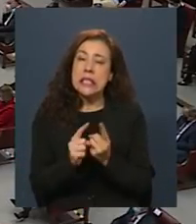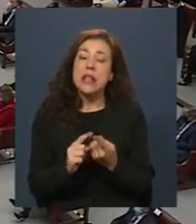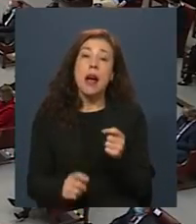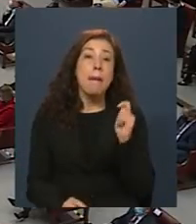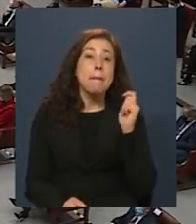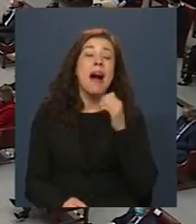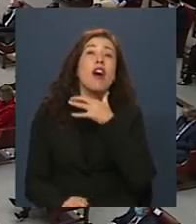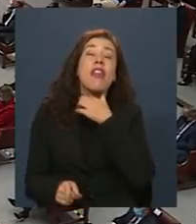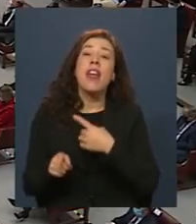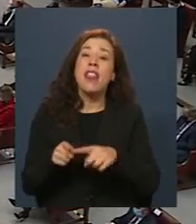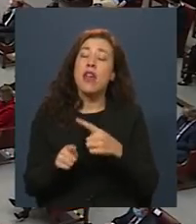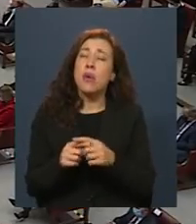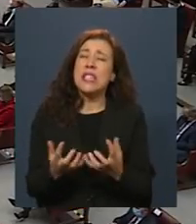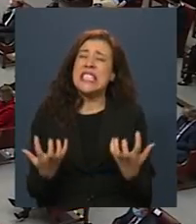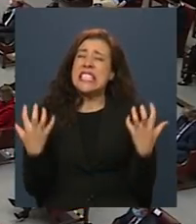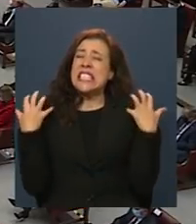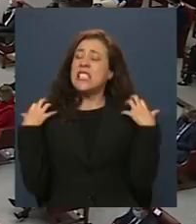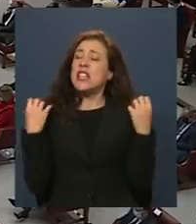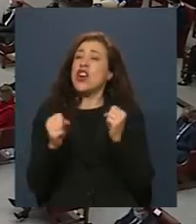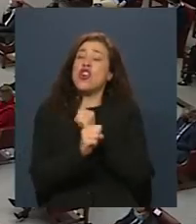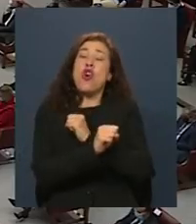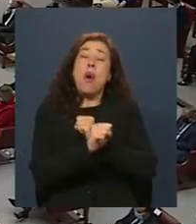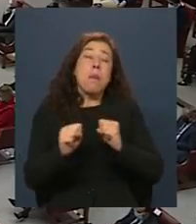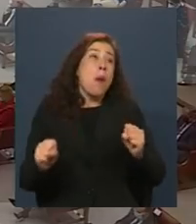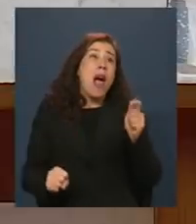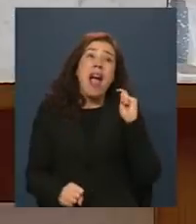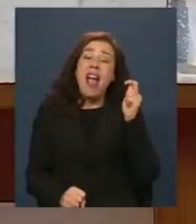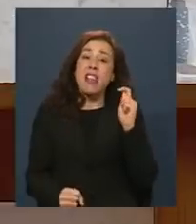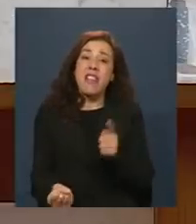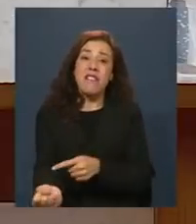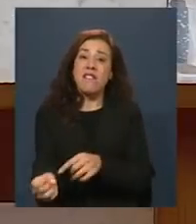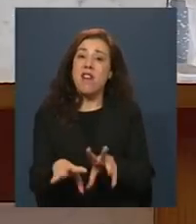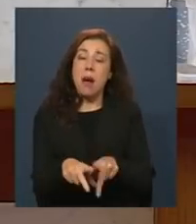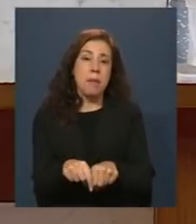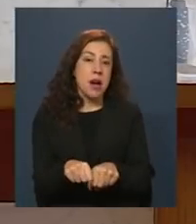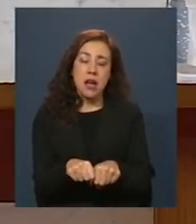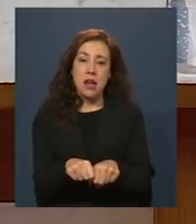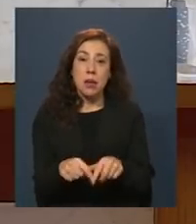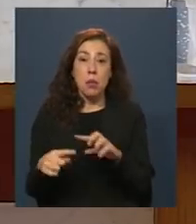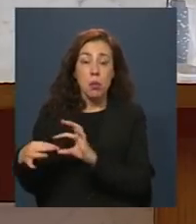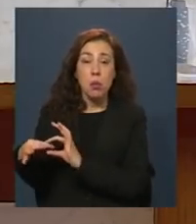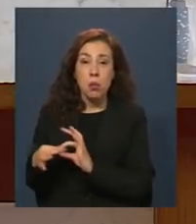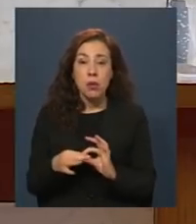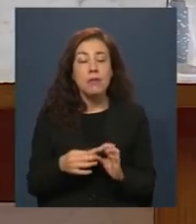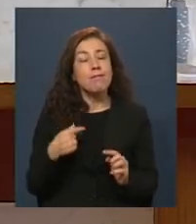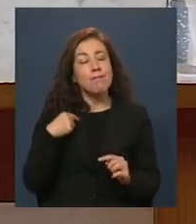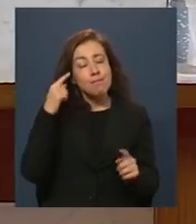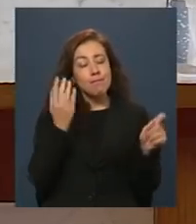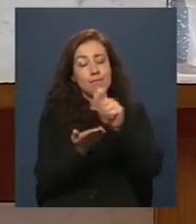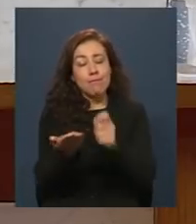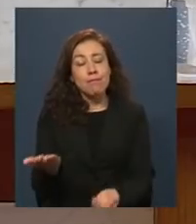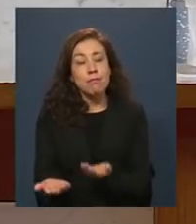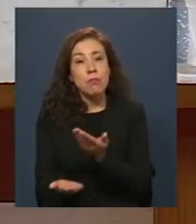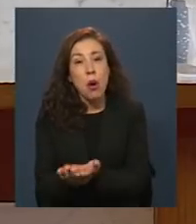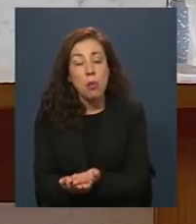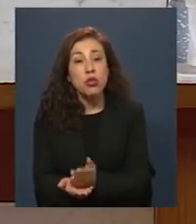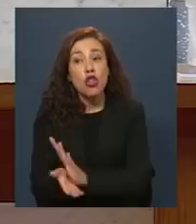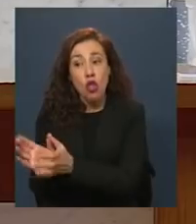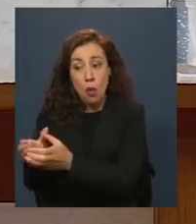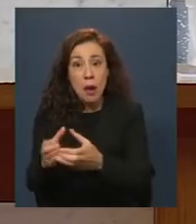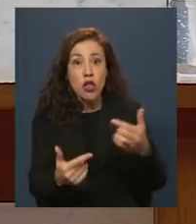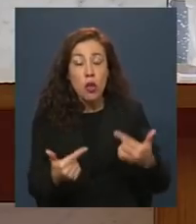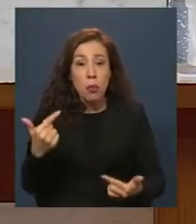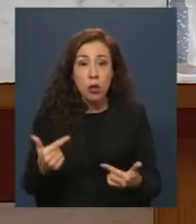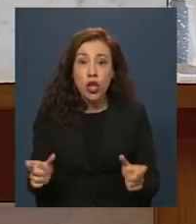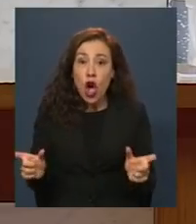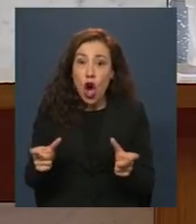de deudas una carga imposible de sobrellevar para muchas familias. Por eso hemos propuesto de forma transversal en